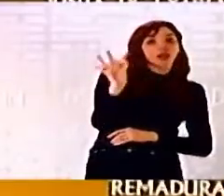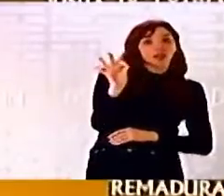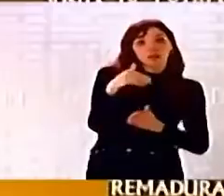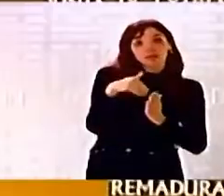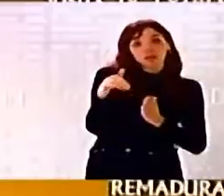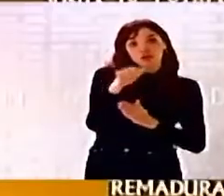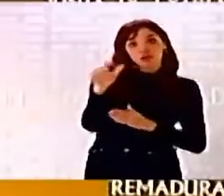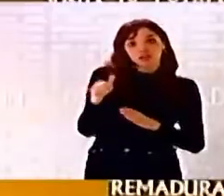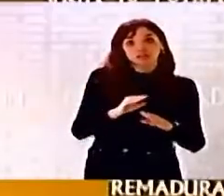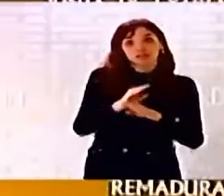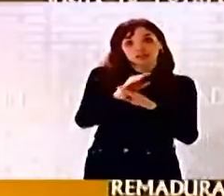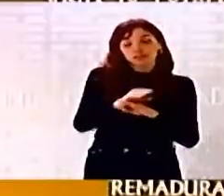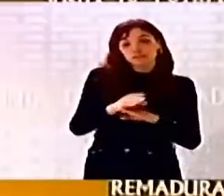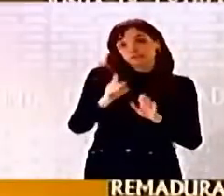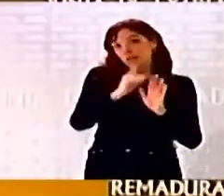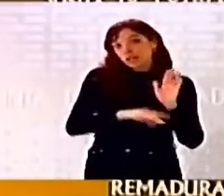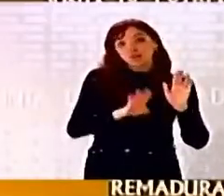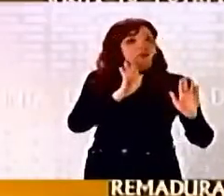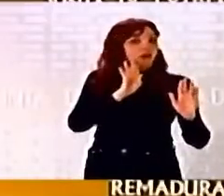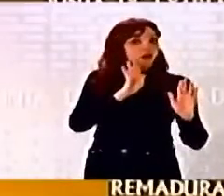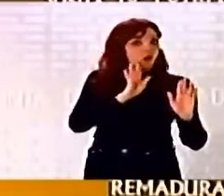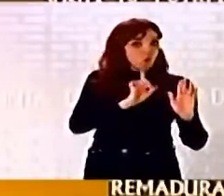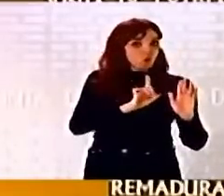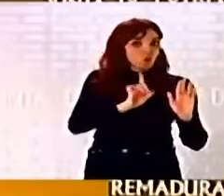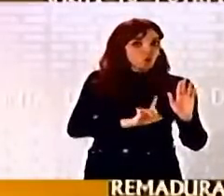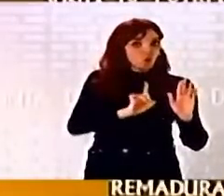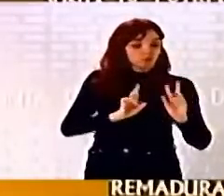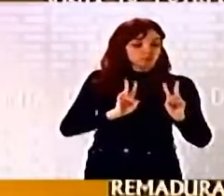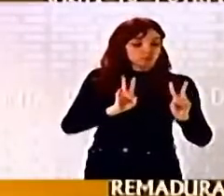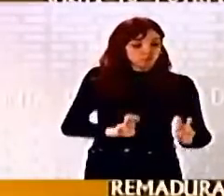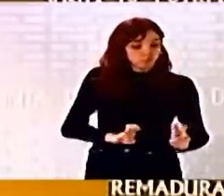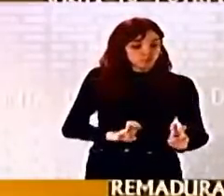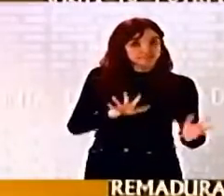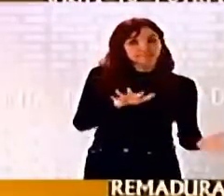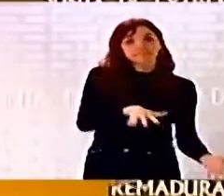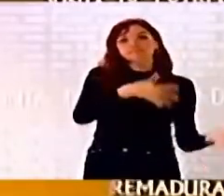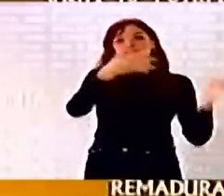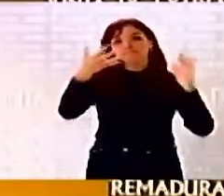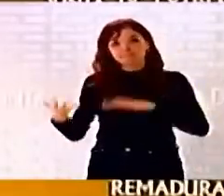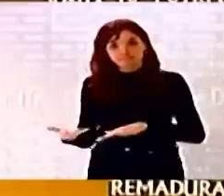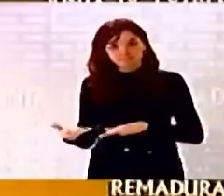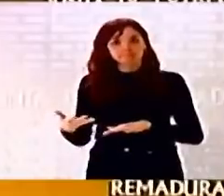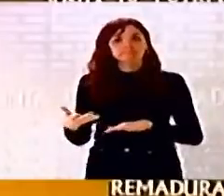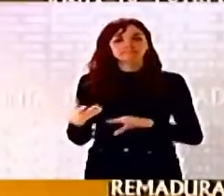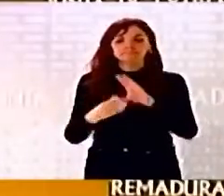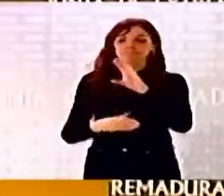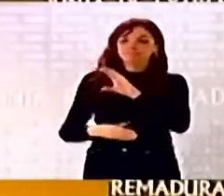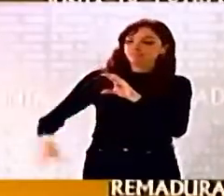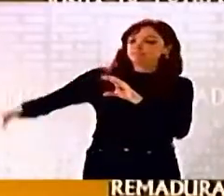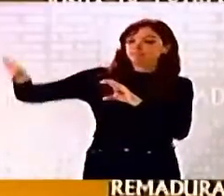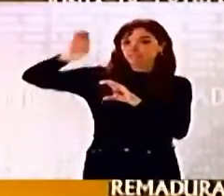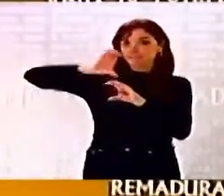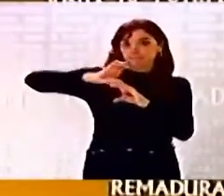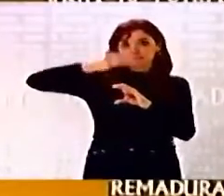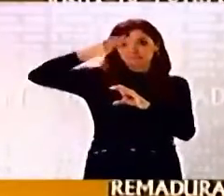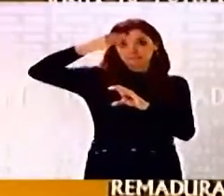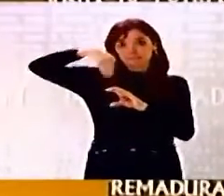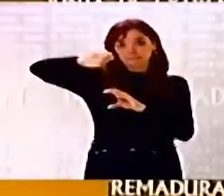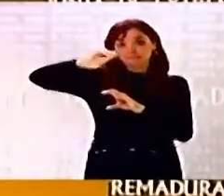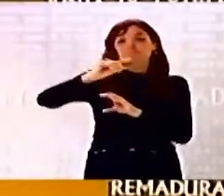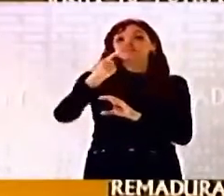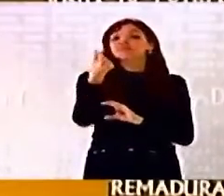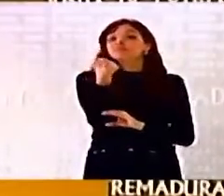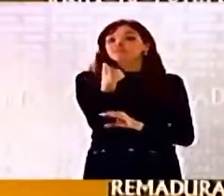que destinamos en el decreto 1 inicialmente a incrementar la cuantía de